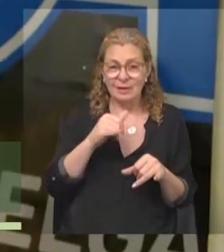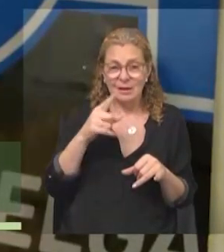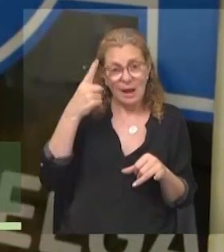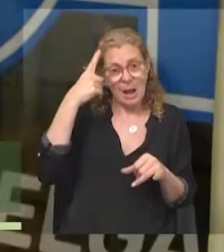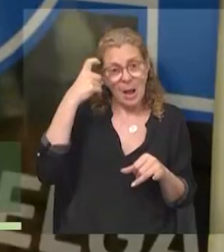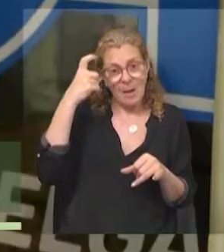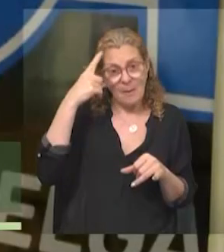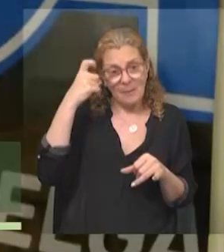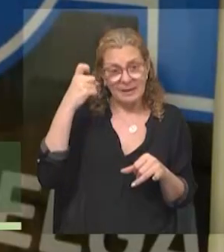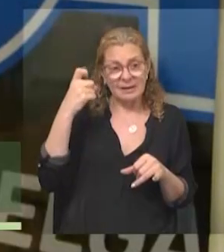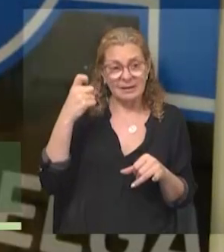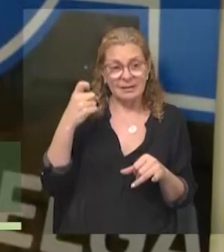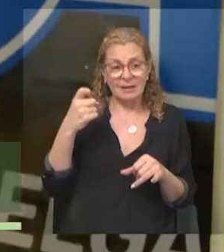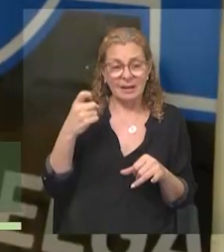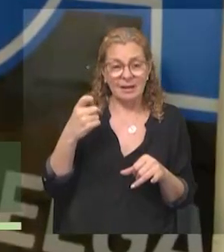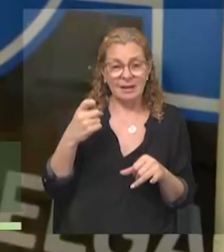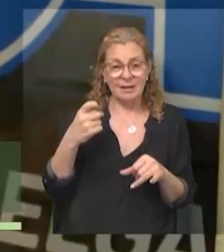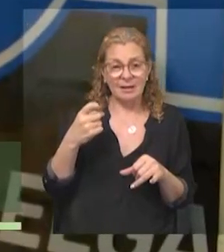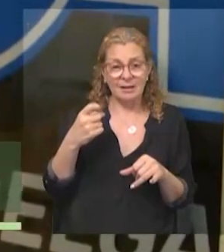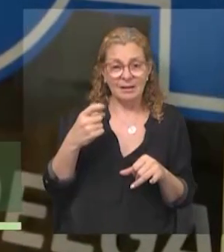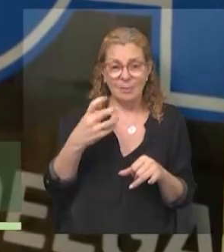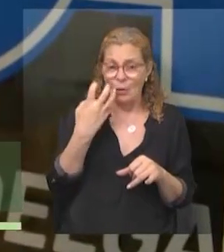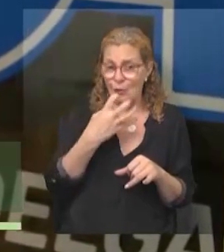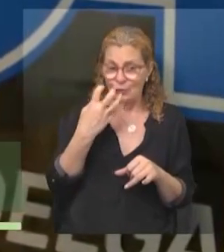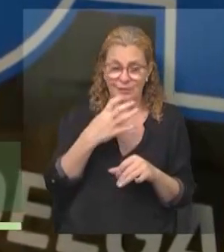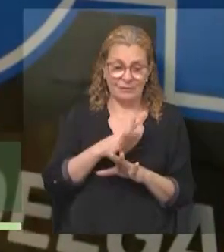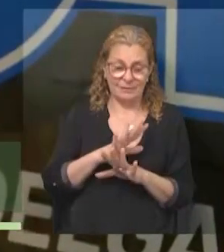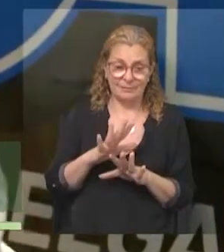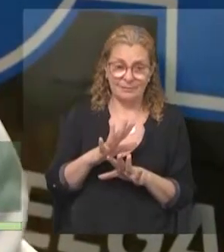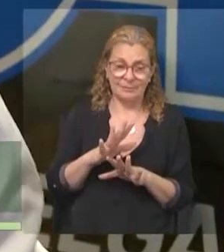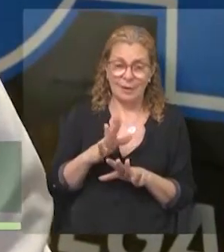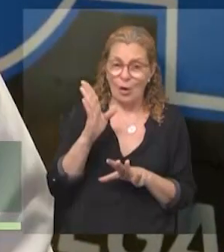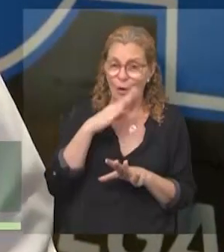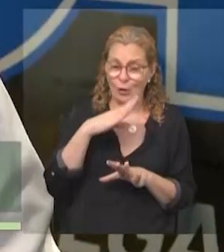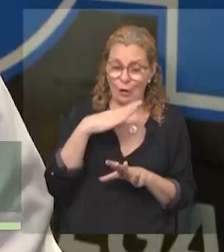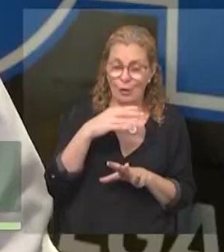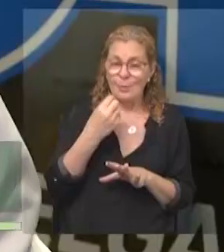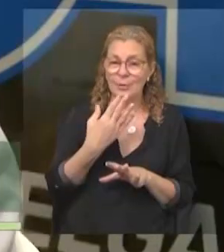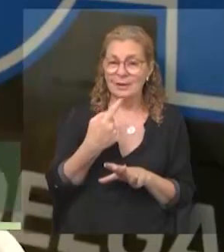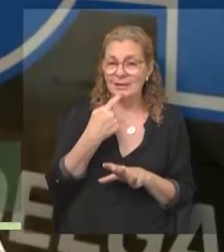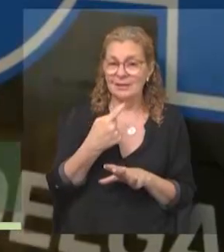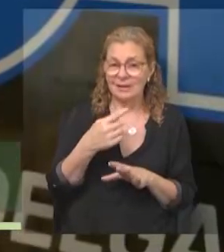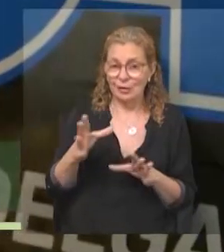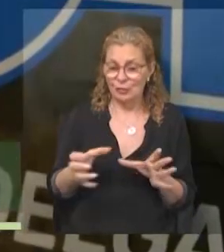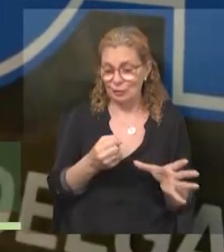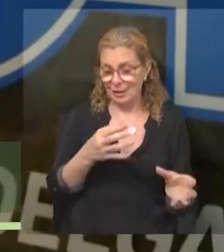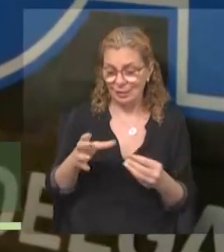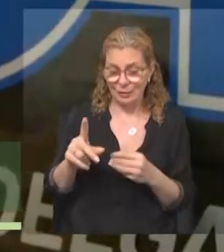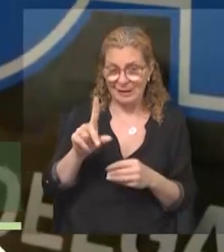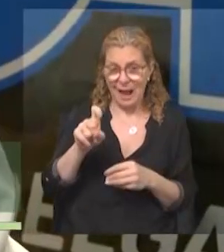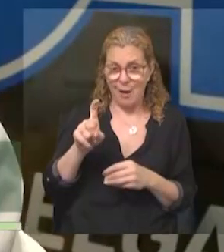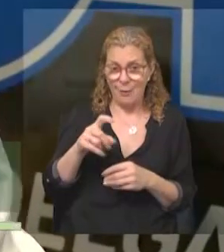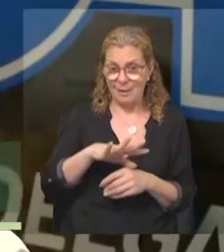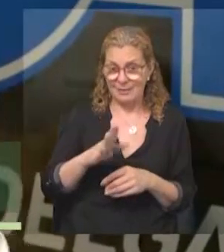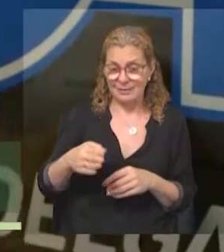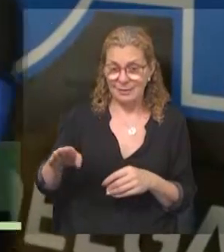que es una experiencia este realmente muy desagradable por el olor por lo que decían que se estaban encontrando en el agua de hecho